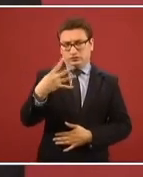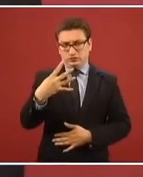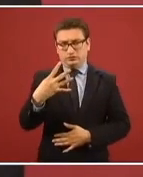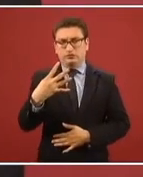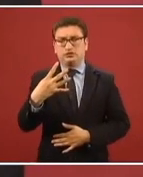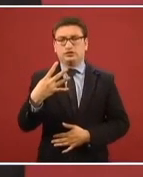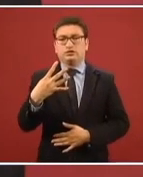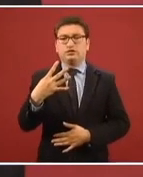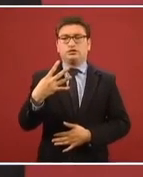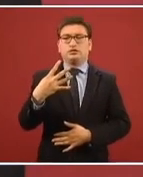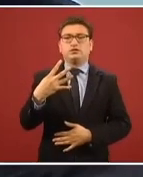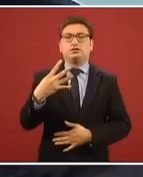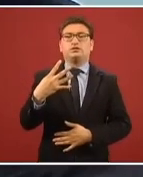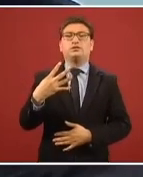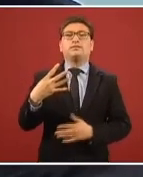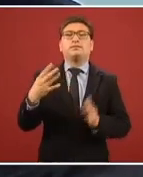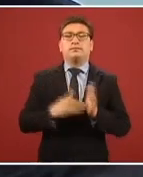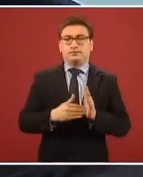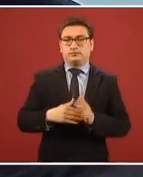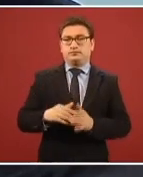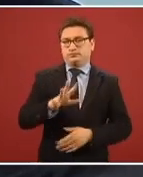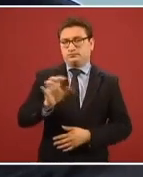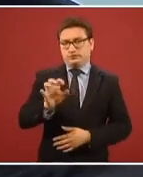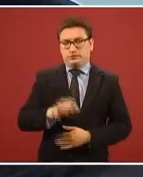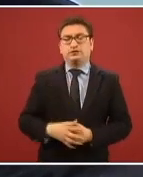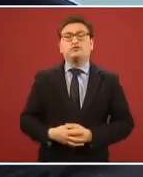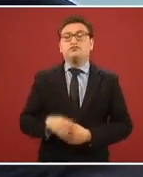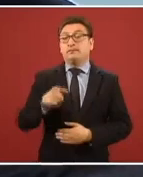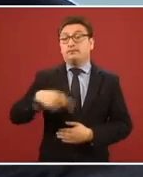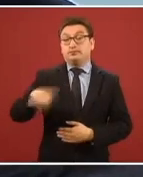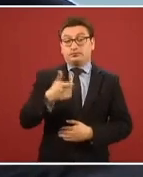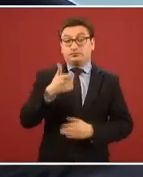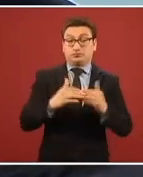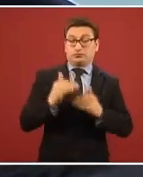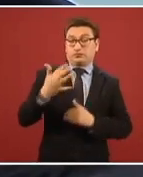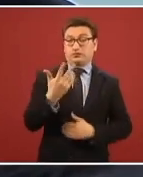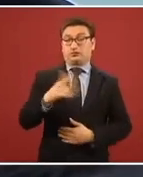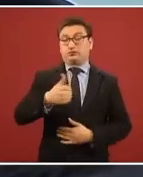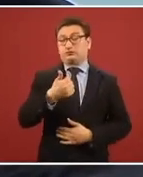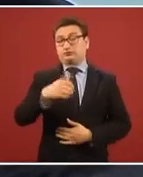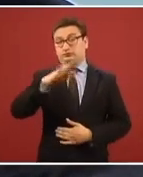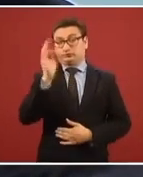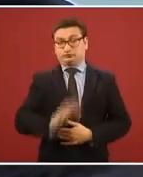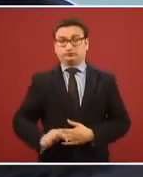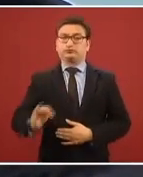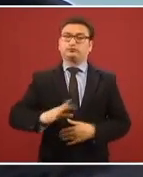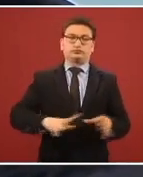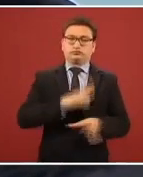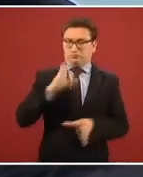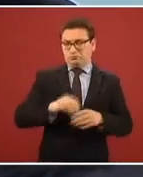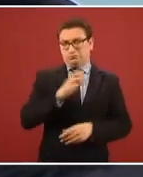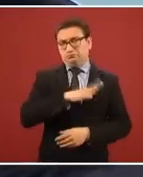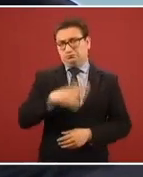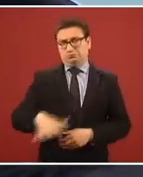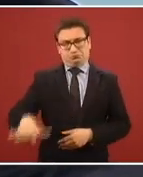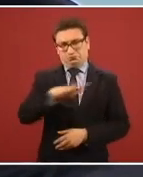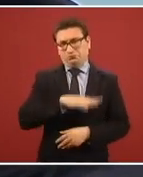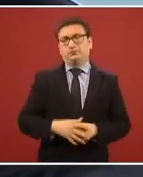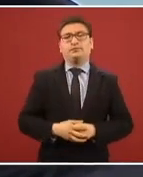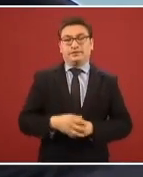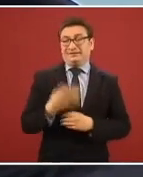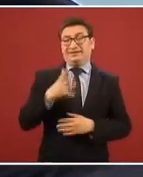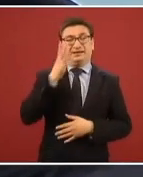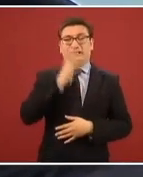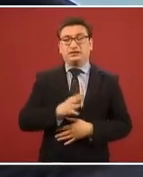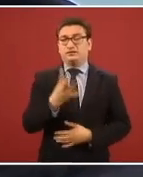mil pesos y fue un sobreprecio del 56 por ciento en general la subasta insisto casi fue